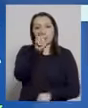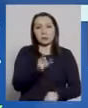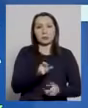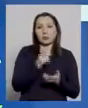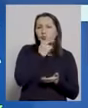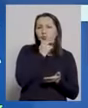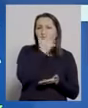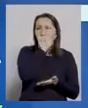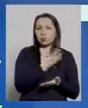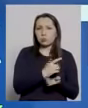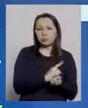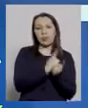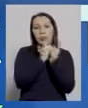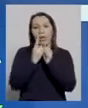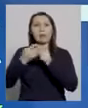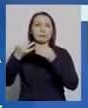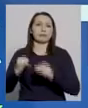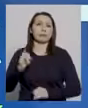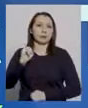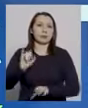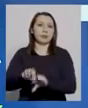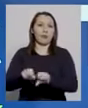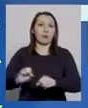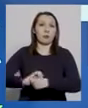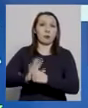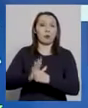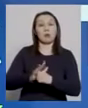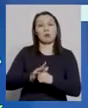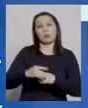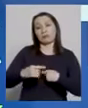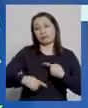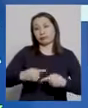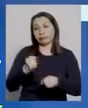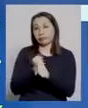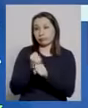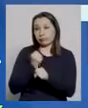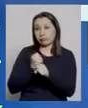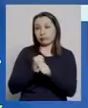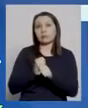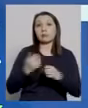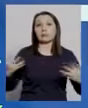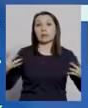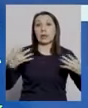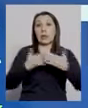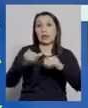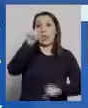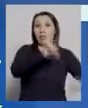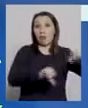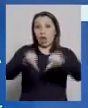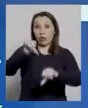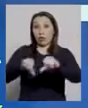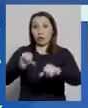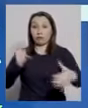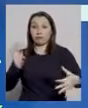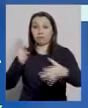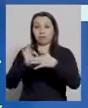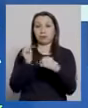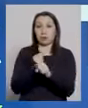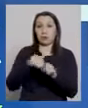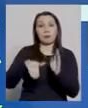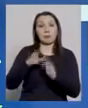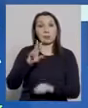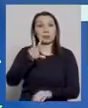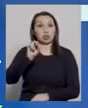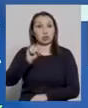está sospechosa a confirmada. Nosotros, después de un largo camino, trabajando junto con la red de laboratorios de todo el país, que son más de 80, como ustedes saben,